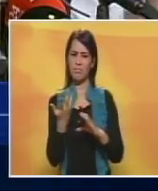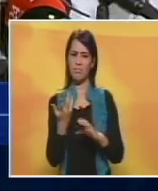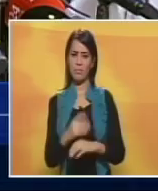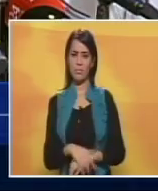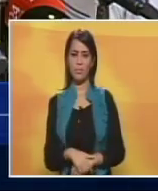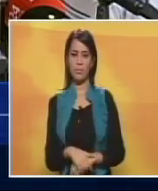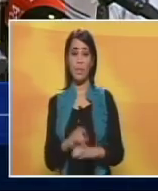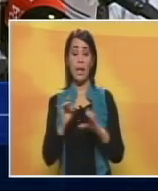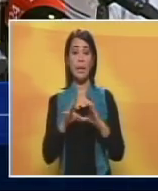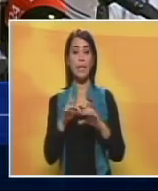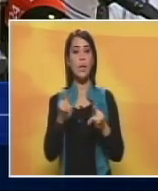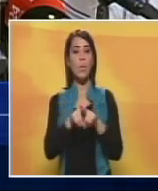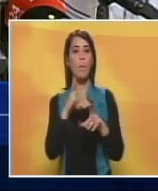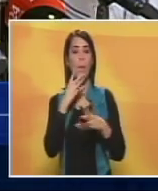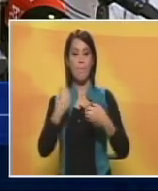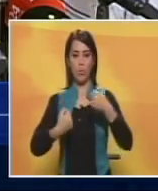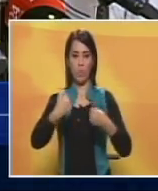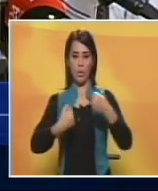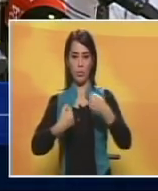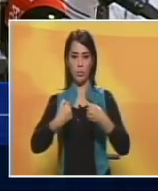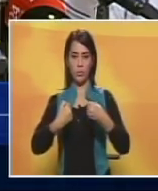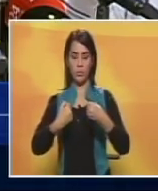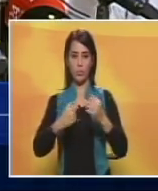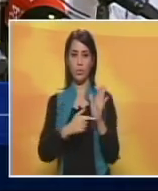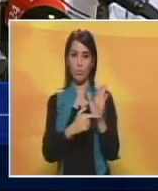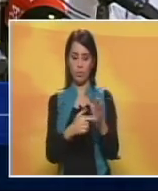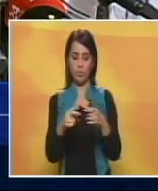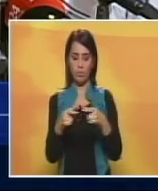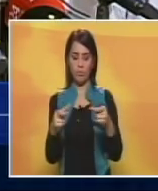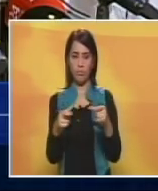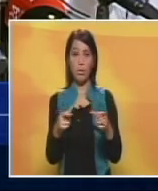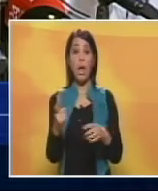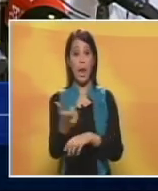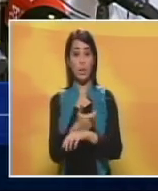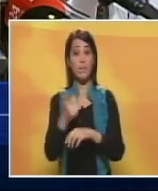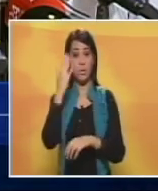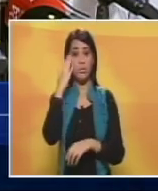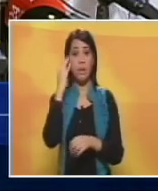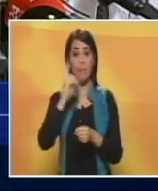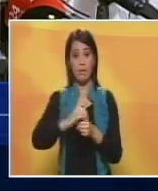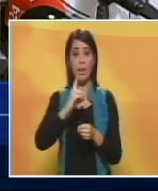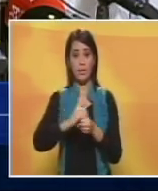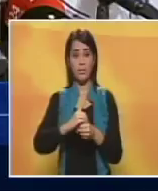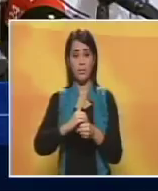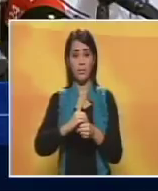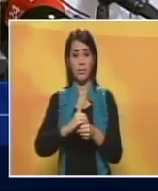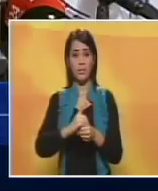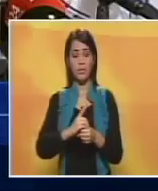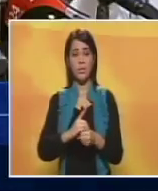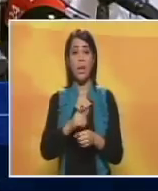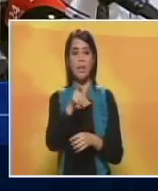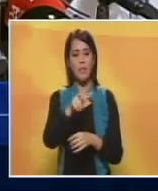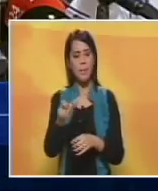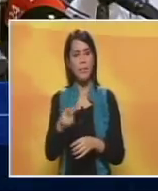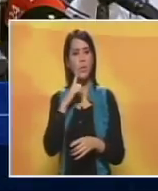es el carnet de circulación. El gobierno conoce la base de datos de los parques automotor del país.